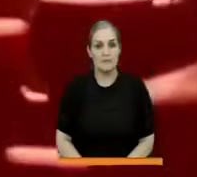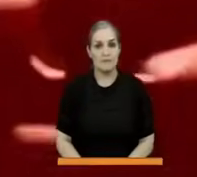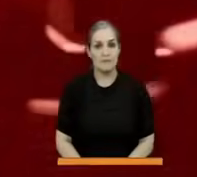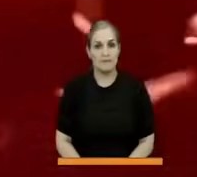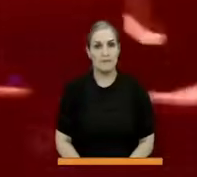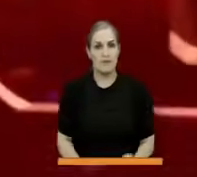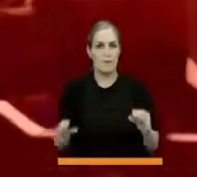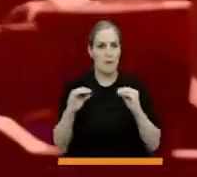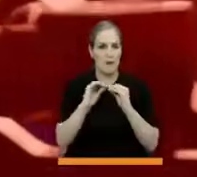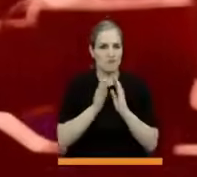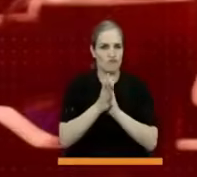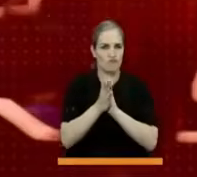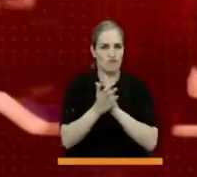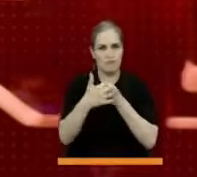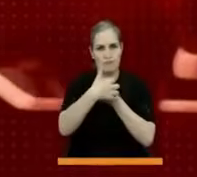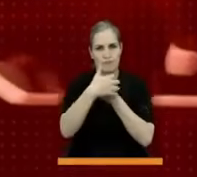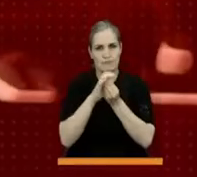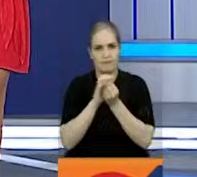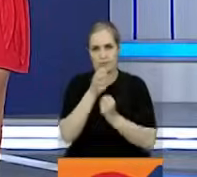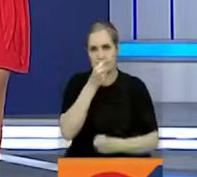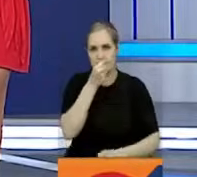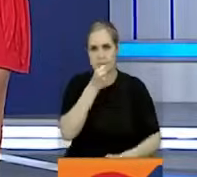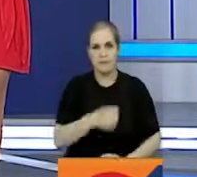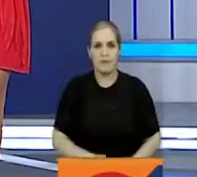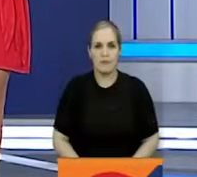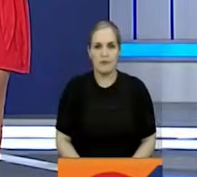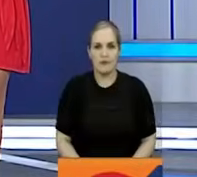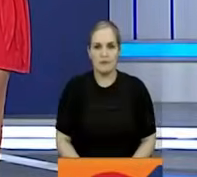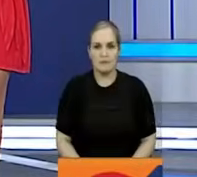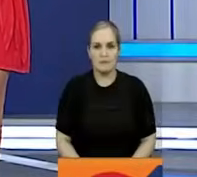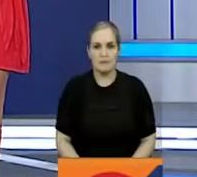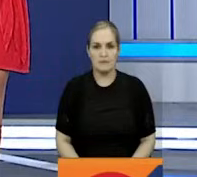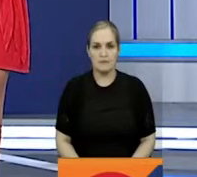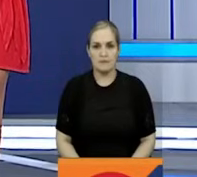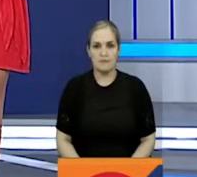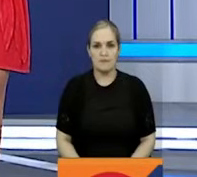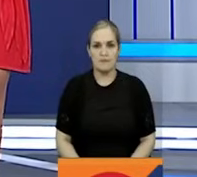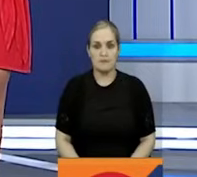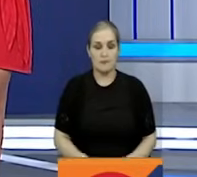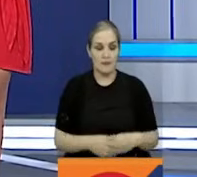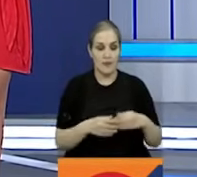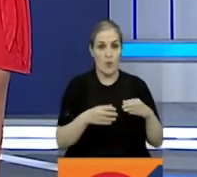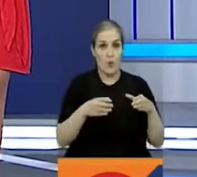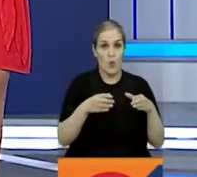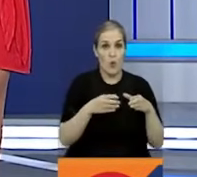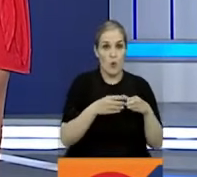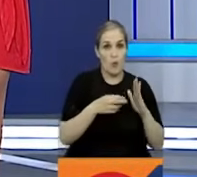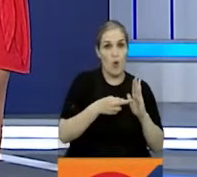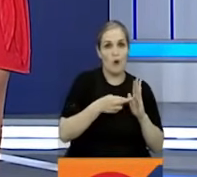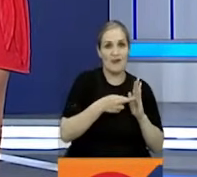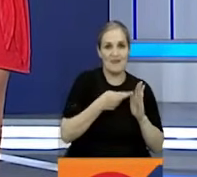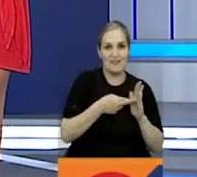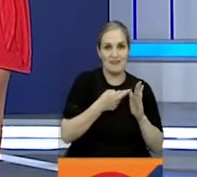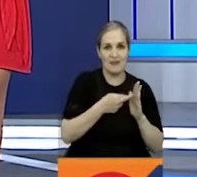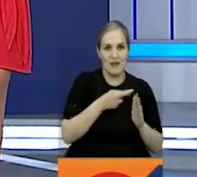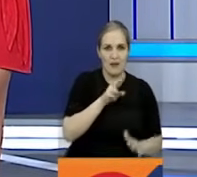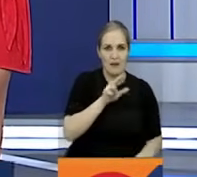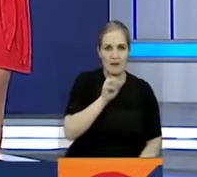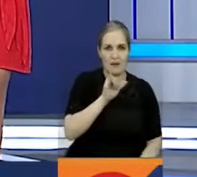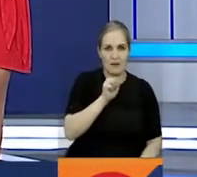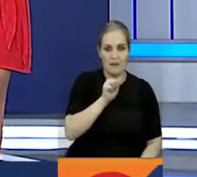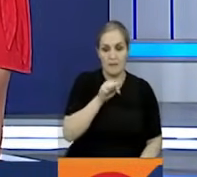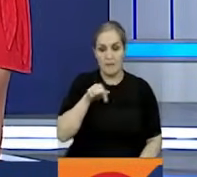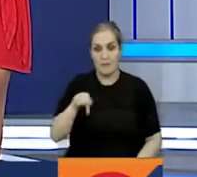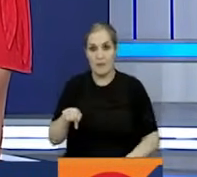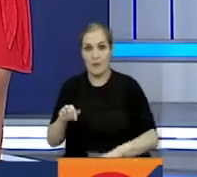muestra RTVC Noticias. Una investigación de la revista Raya y de RTVC Noticias encontró